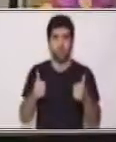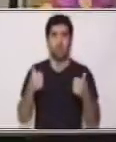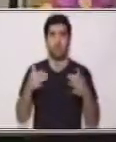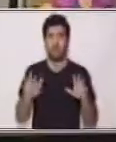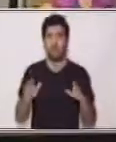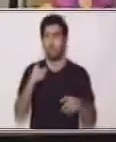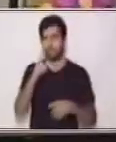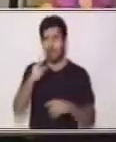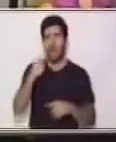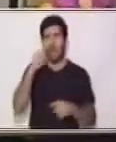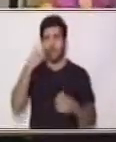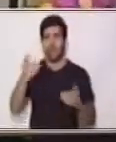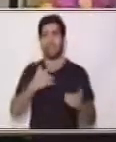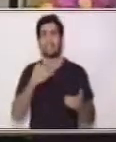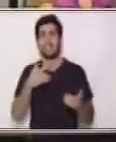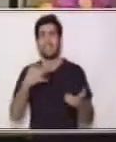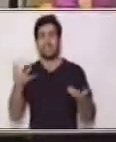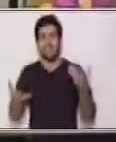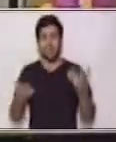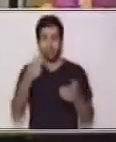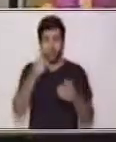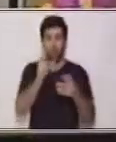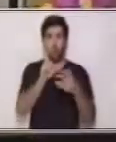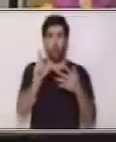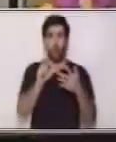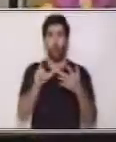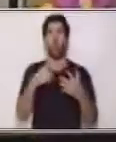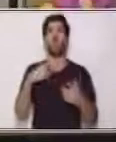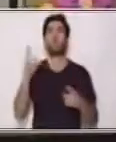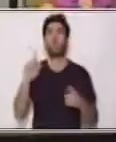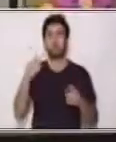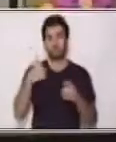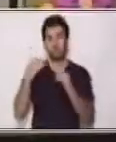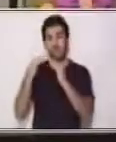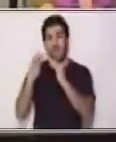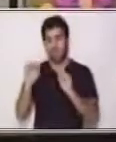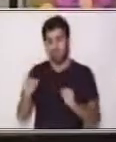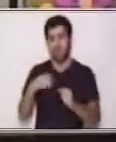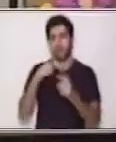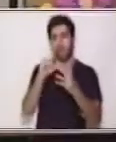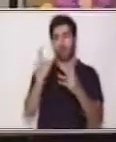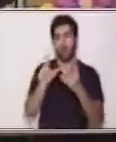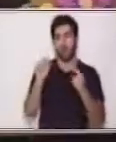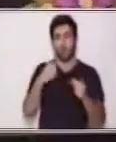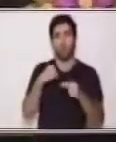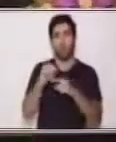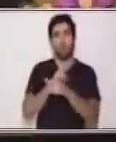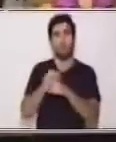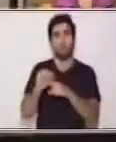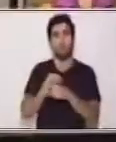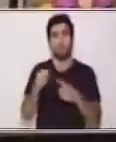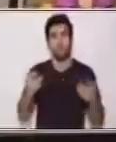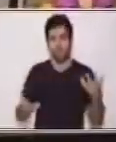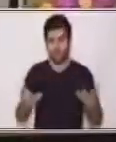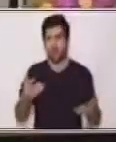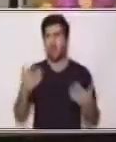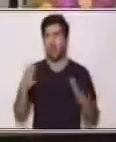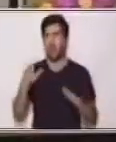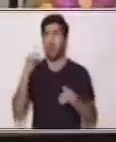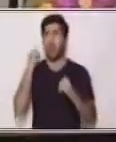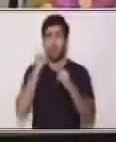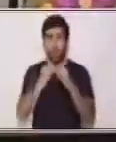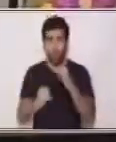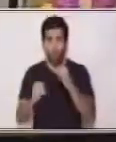realicé las estimaciones con cosas que puedo encontrar a mi alrededor. Muy bien. Y por último, te tengo